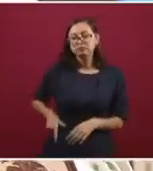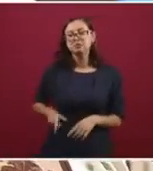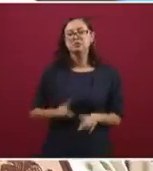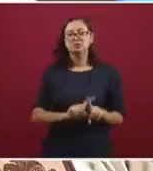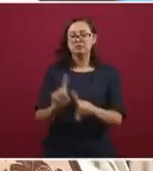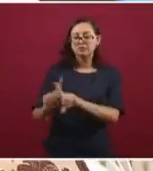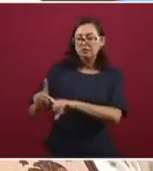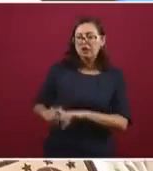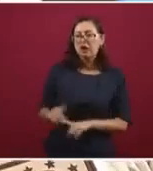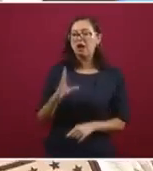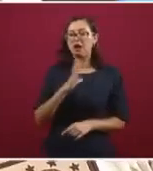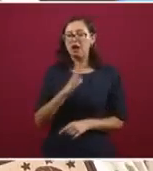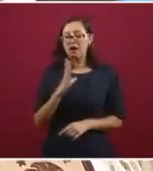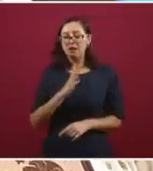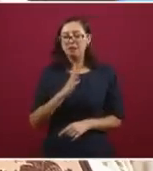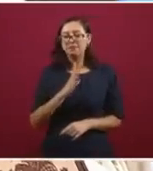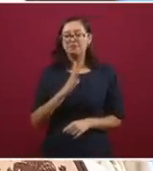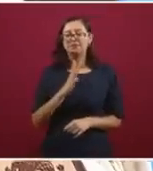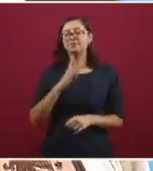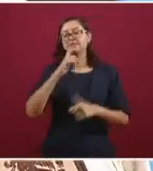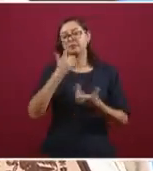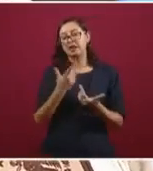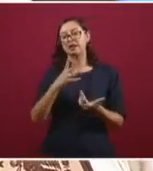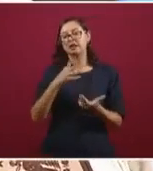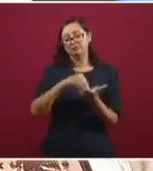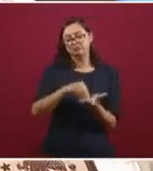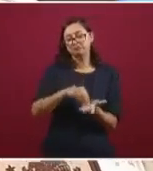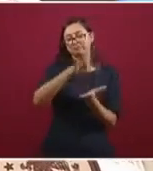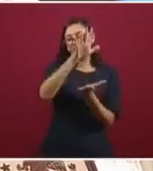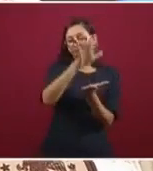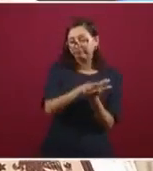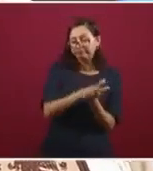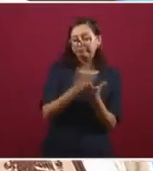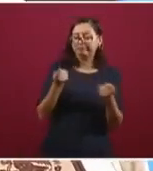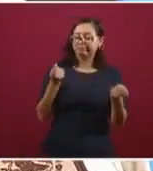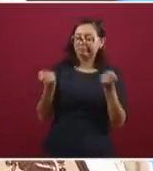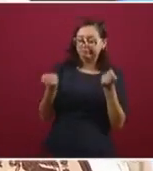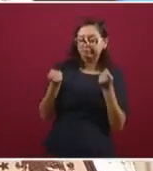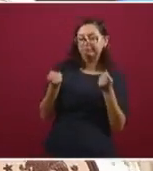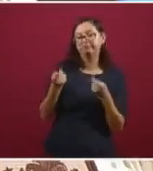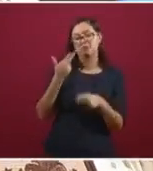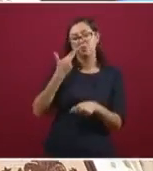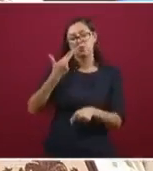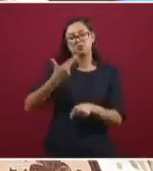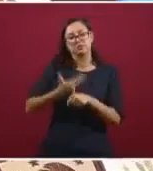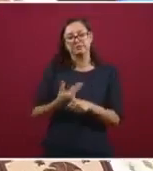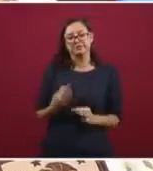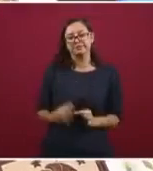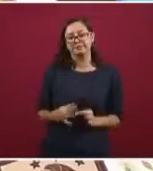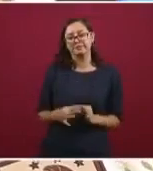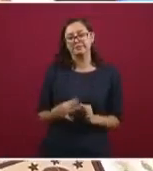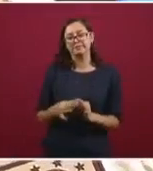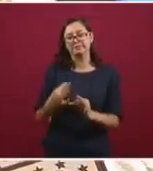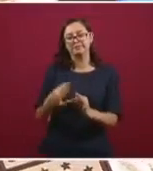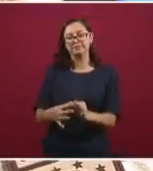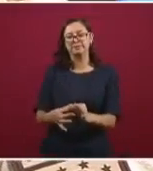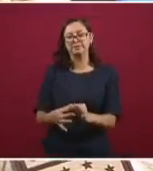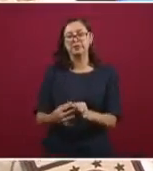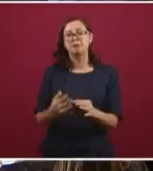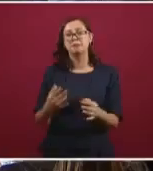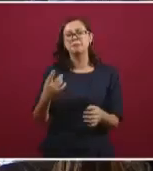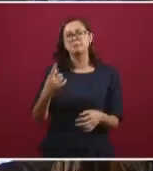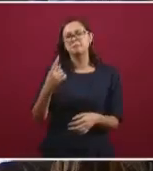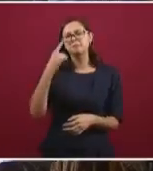Dirección General del Registro Federal de Armas de Fuego y Control de Explosivos ejerce esta responsabilidad para mantener el